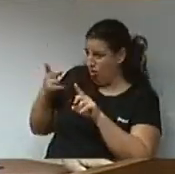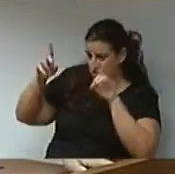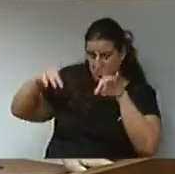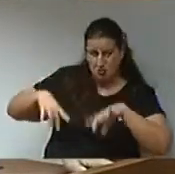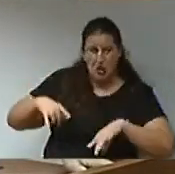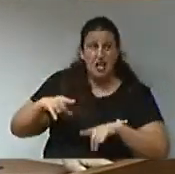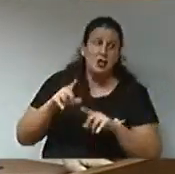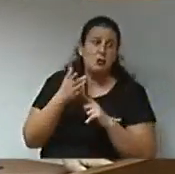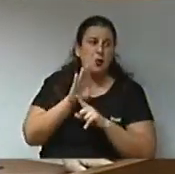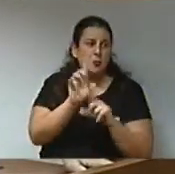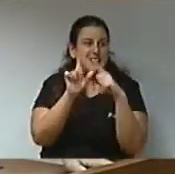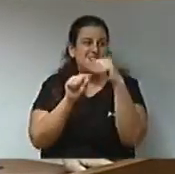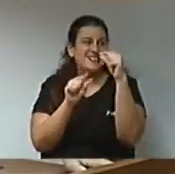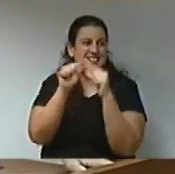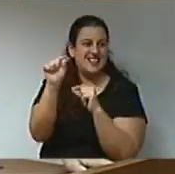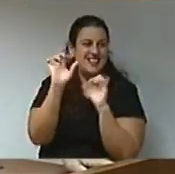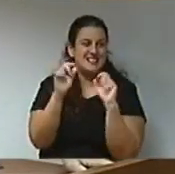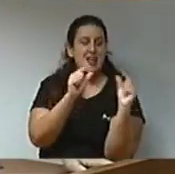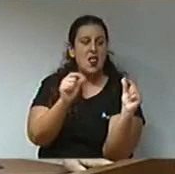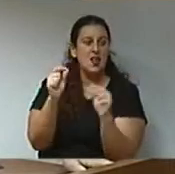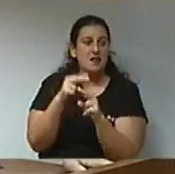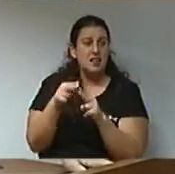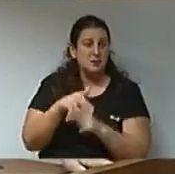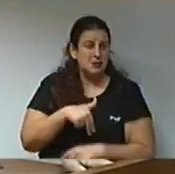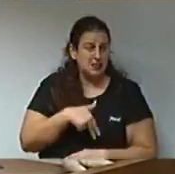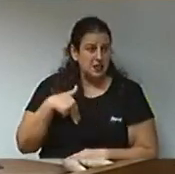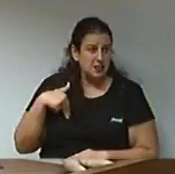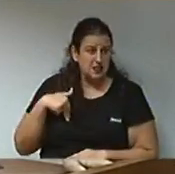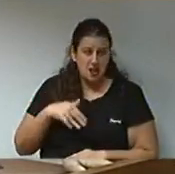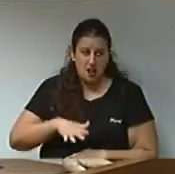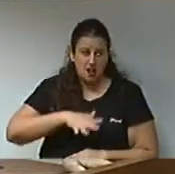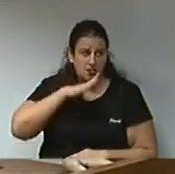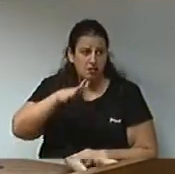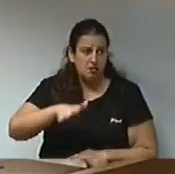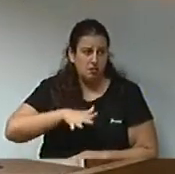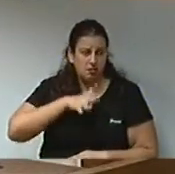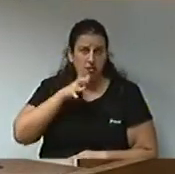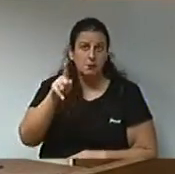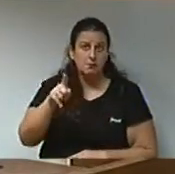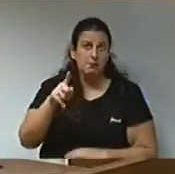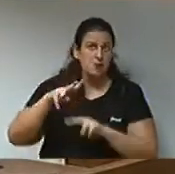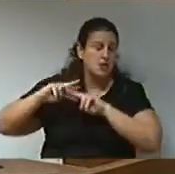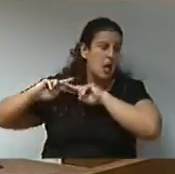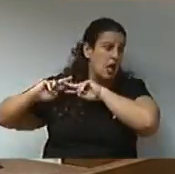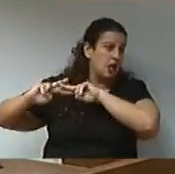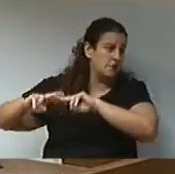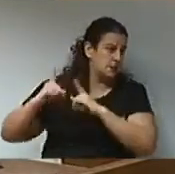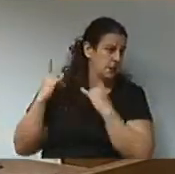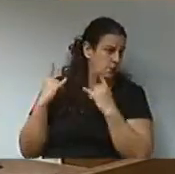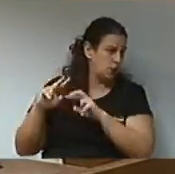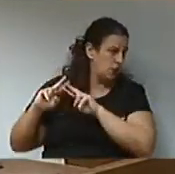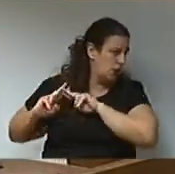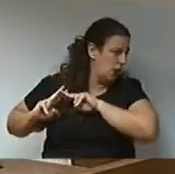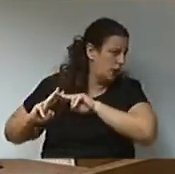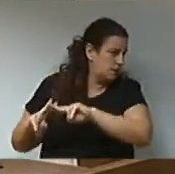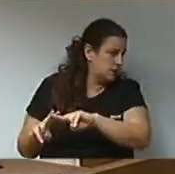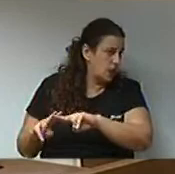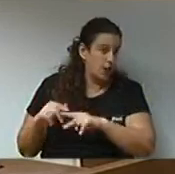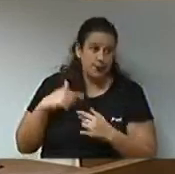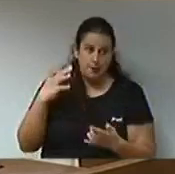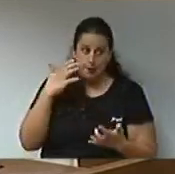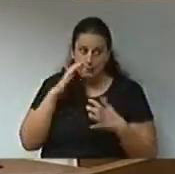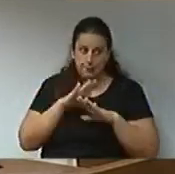debates de política general son espectaculares. Hacemos una revisión del gobierno del Botanic, es desde luego